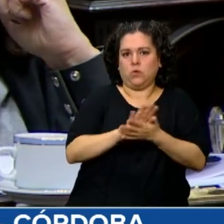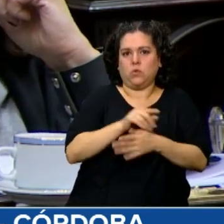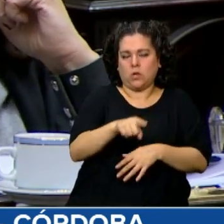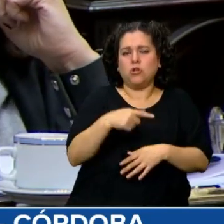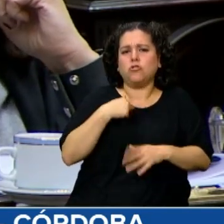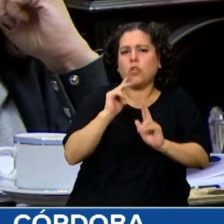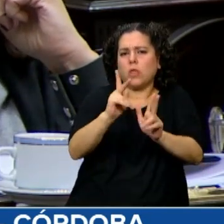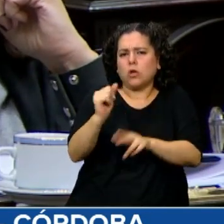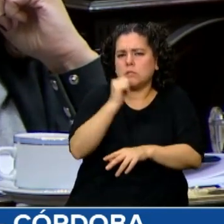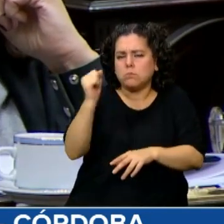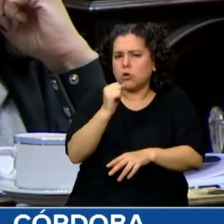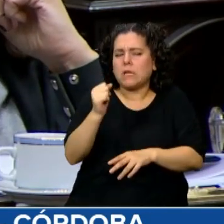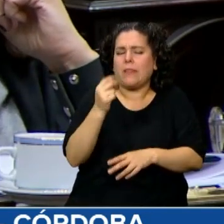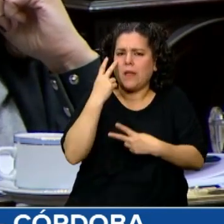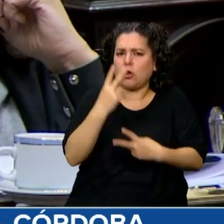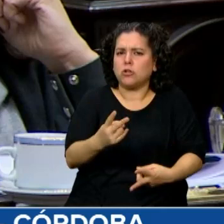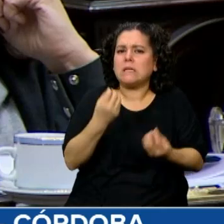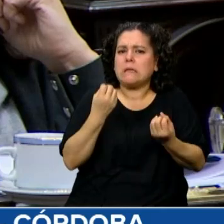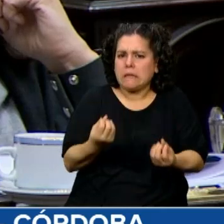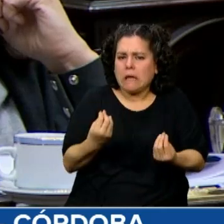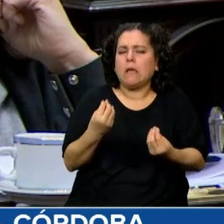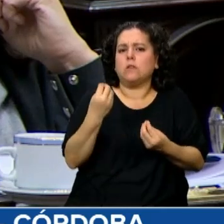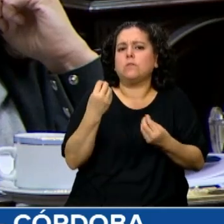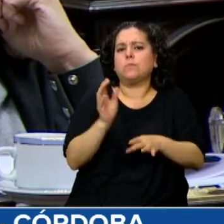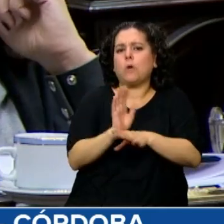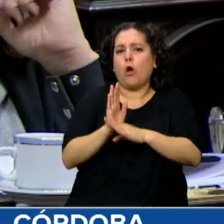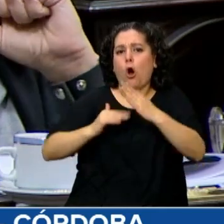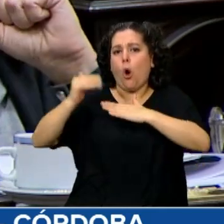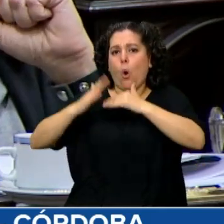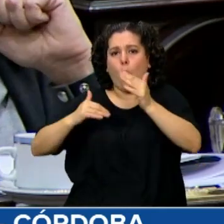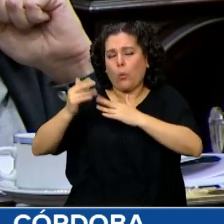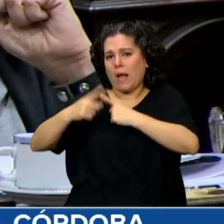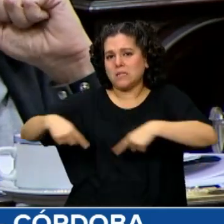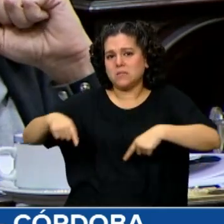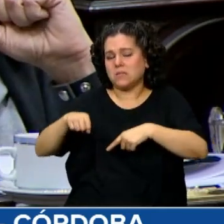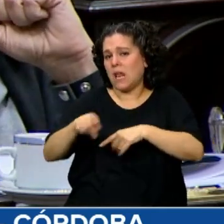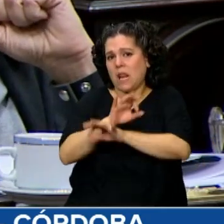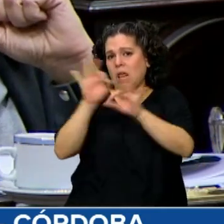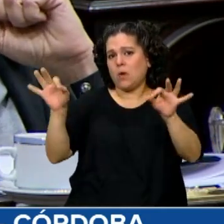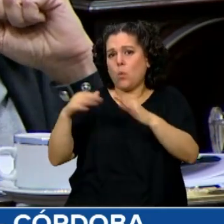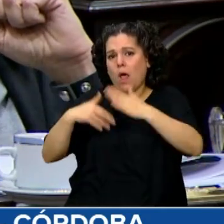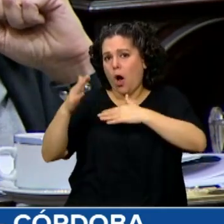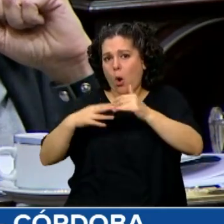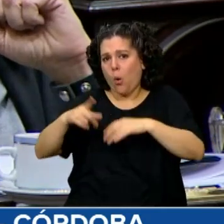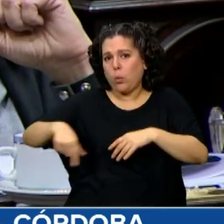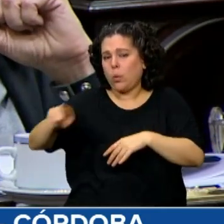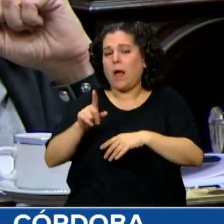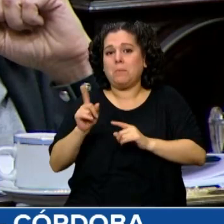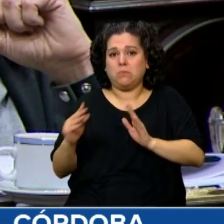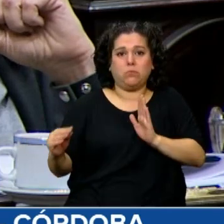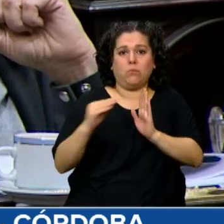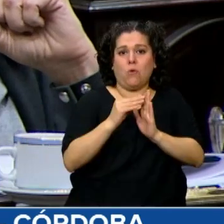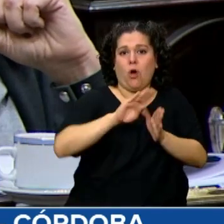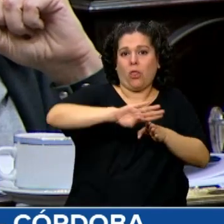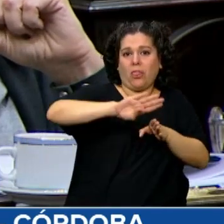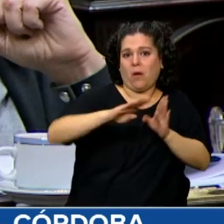es importante resaltar que las obras, que no hay ninguna de las obras que están incluidas en esta